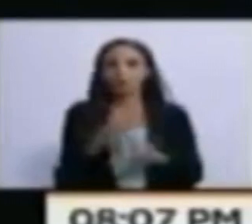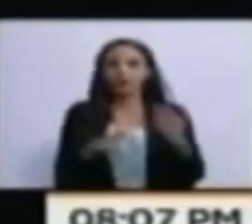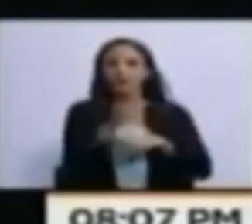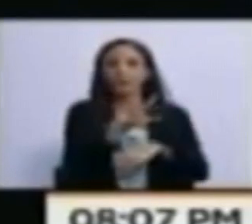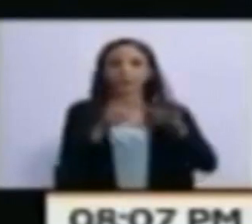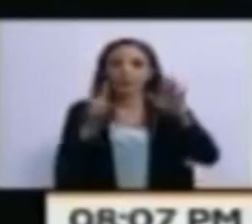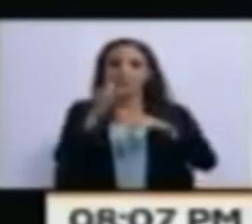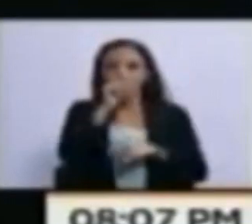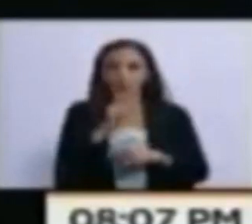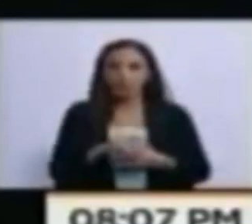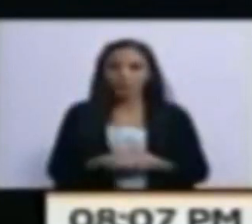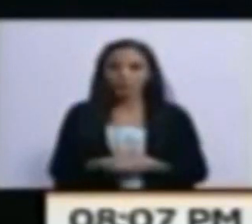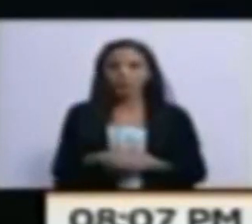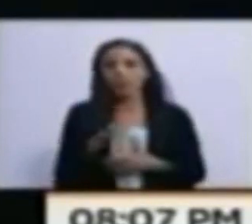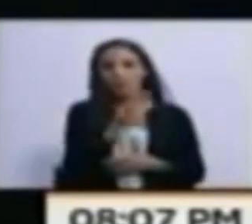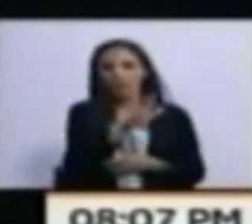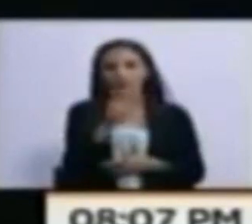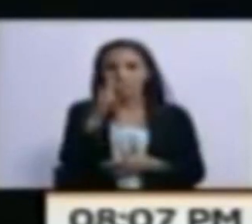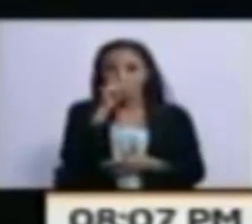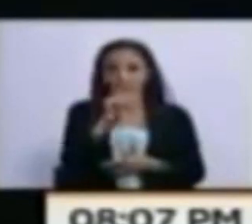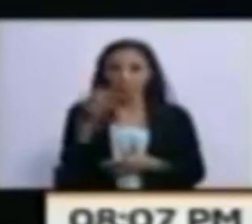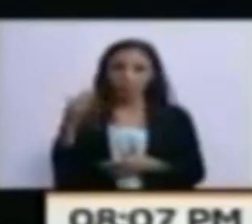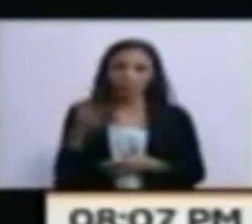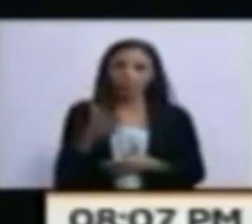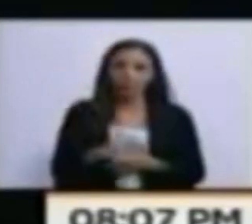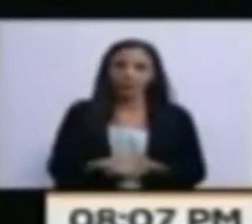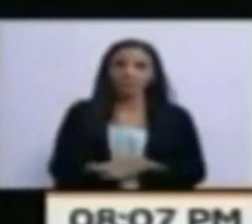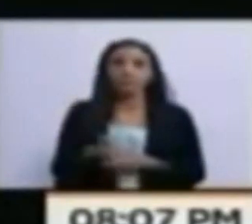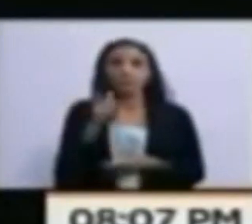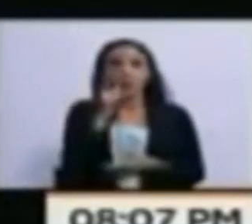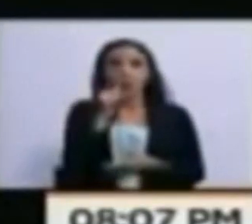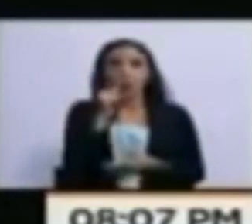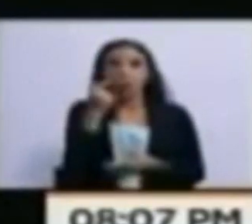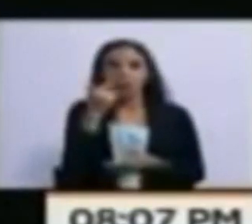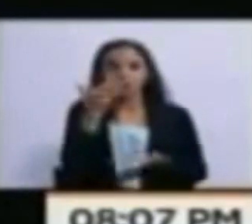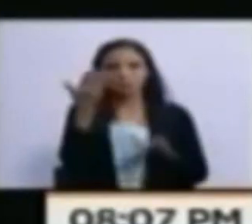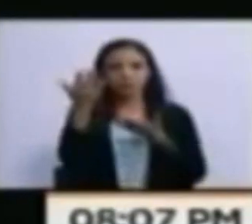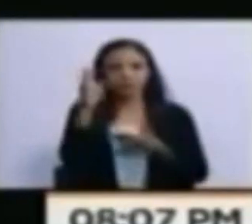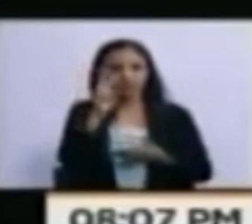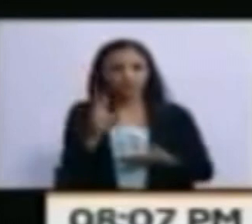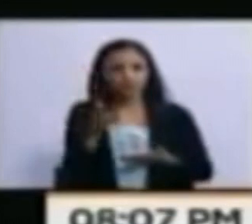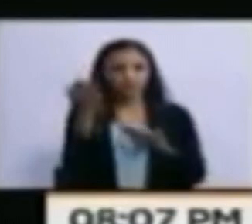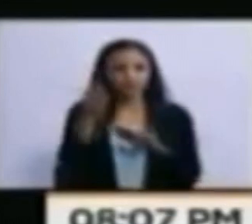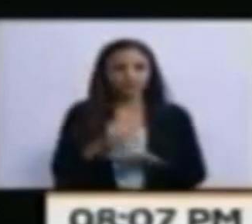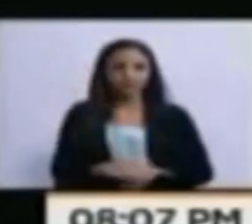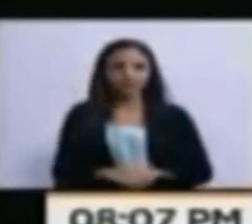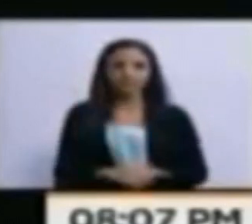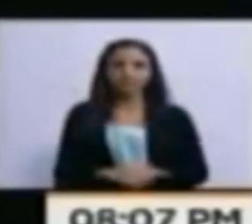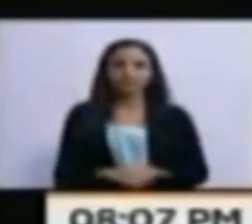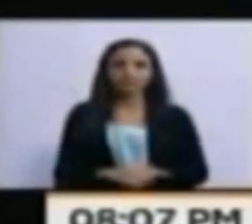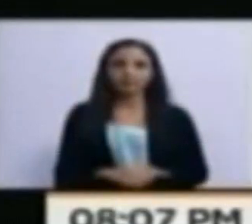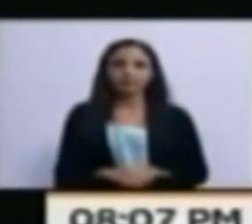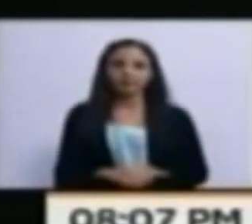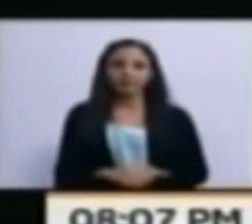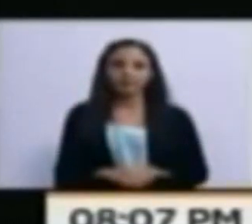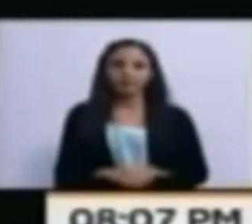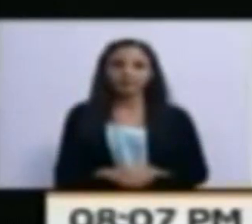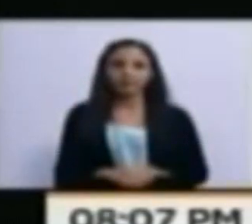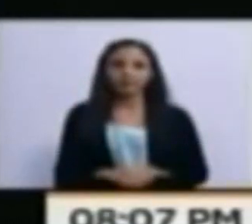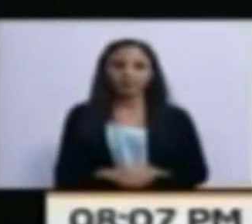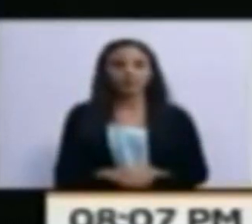yumare operación militar realizada por el gobierno de jaime lusinchi contra civiles en el caserío la vaca en el estado yaracuy